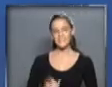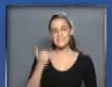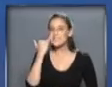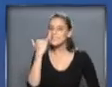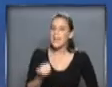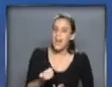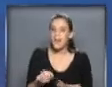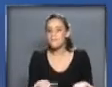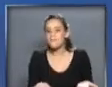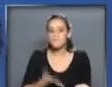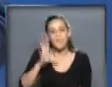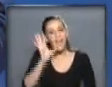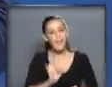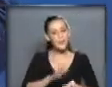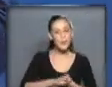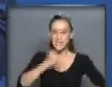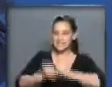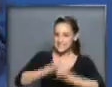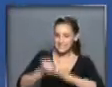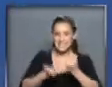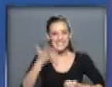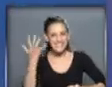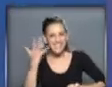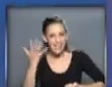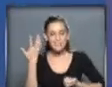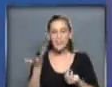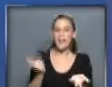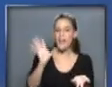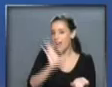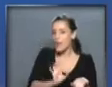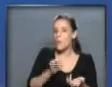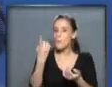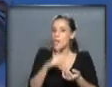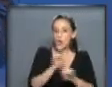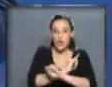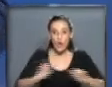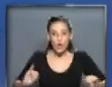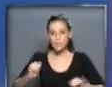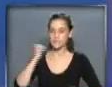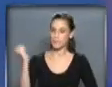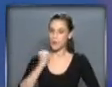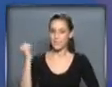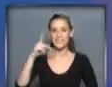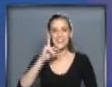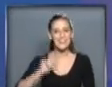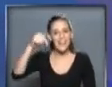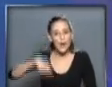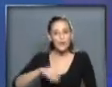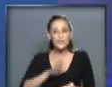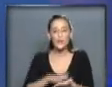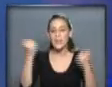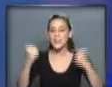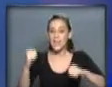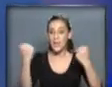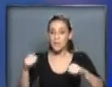algo. Con la tigresa Acuña no me quiero meter si hay algo entre ustedes, Gaby, pero la noticia más importante del día en deporte, usted